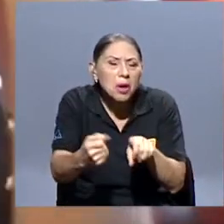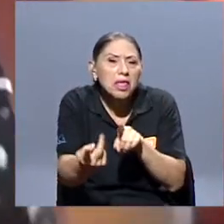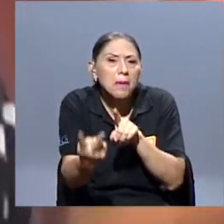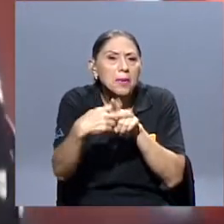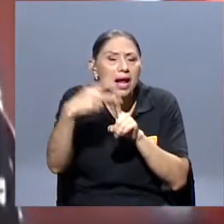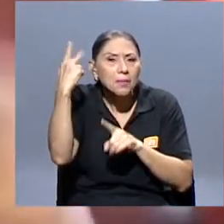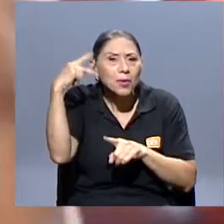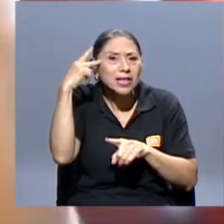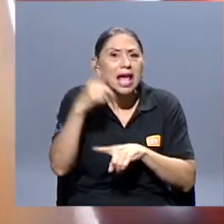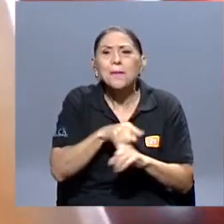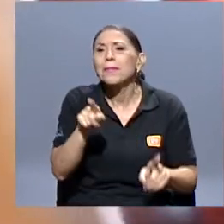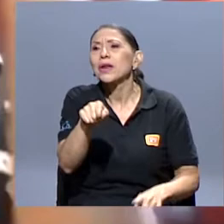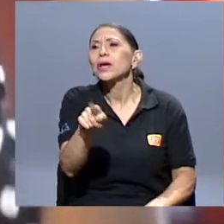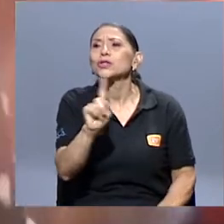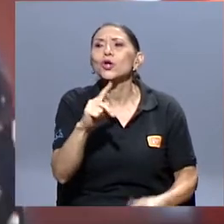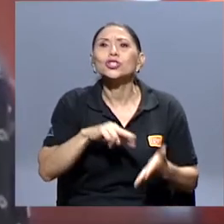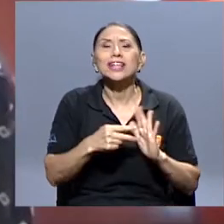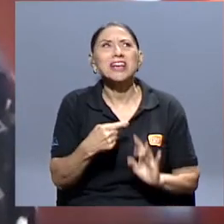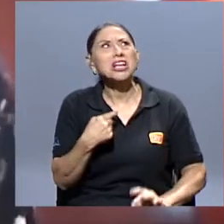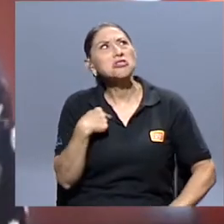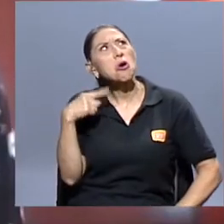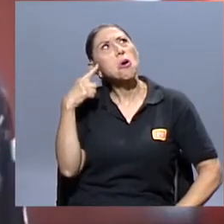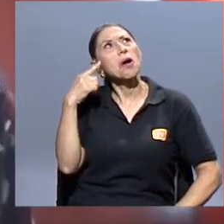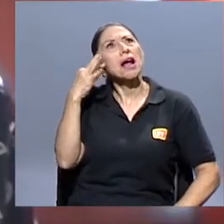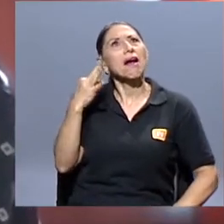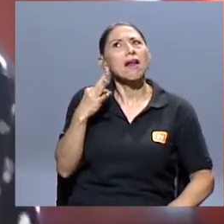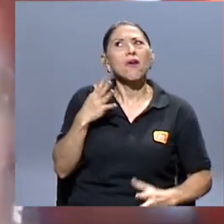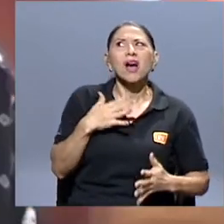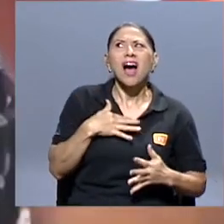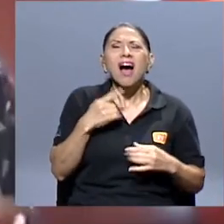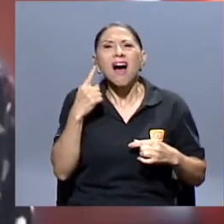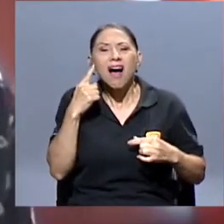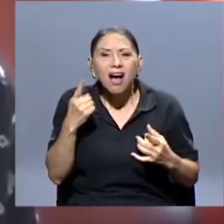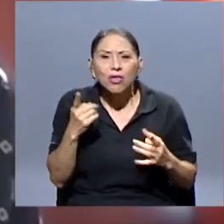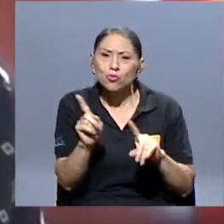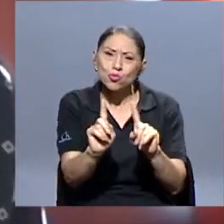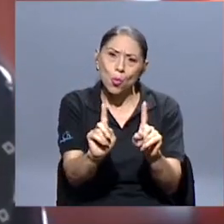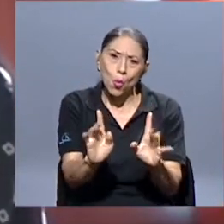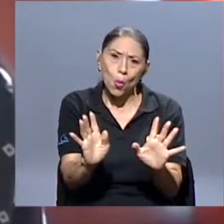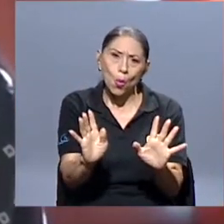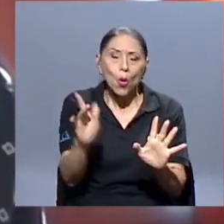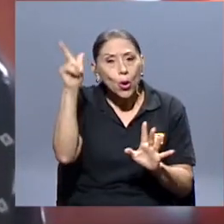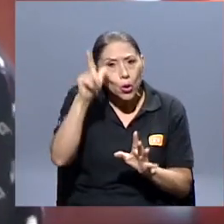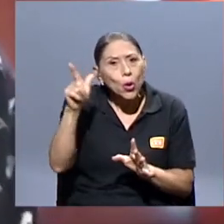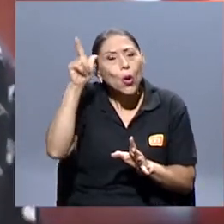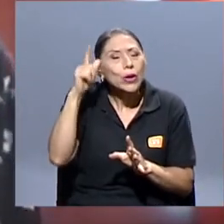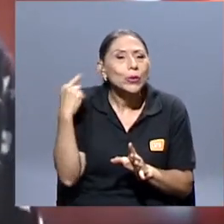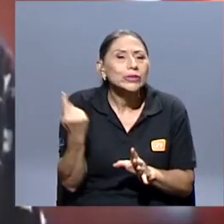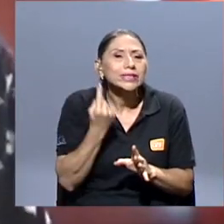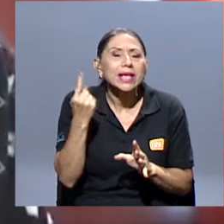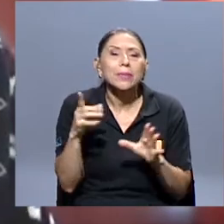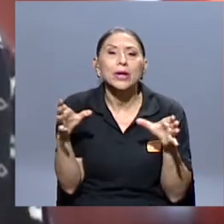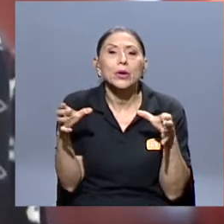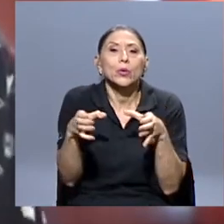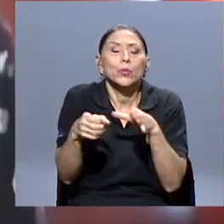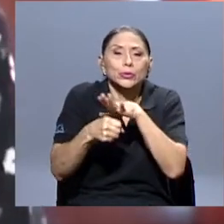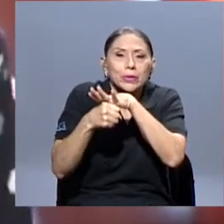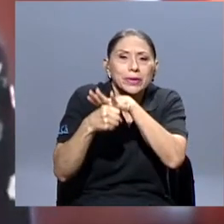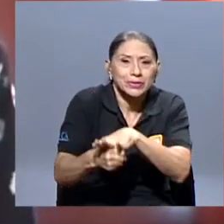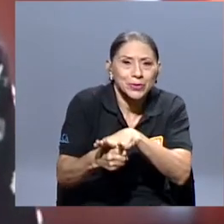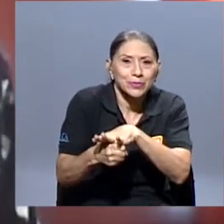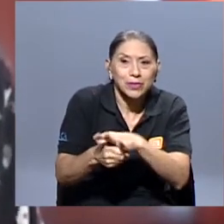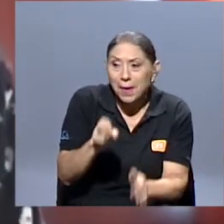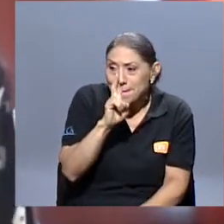no son corazonadas, esto no son intuiciones. Y por supuesto que siempre habrá grupos de presión, pero los mismos grupos de presión,